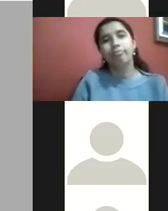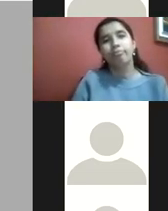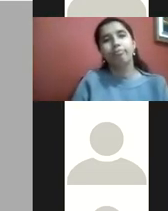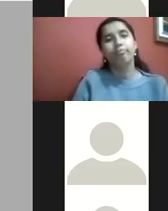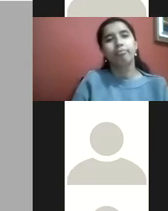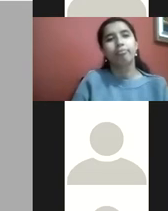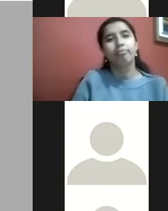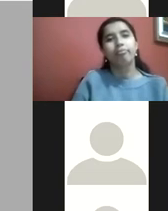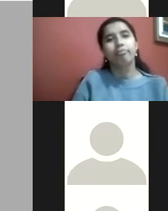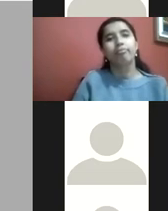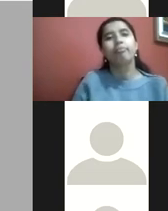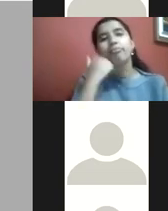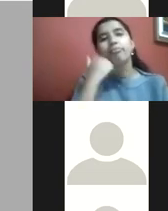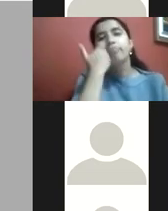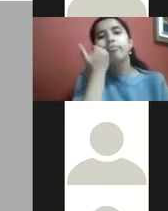Esto es lo que queremos saber.